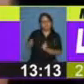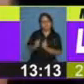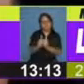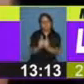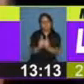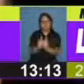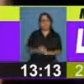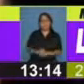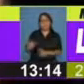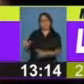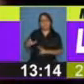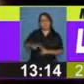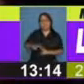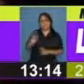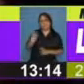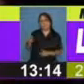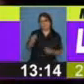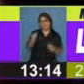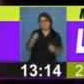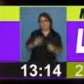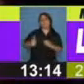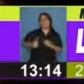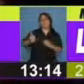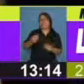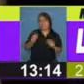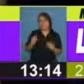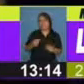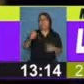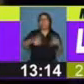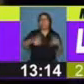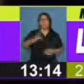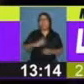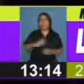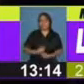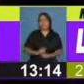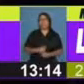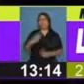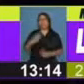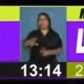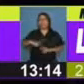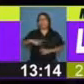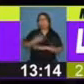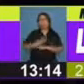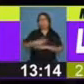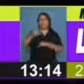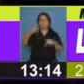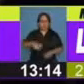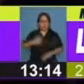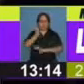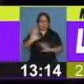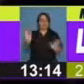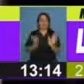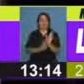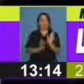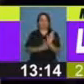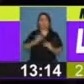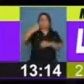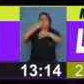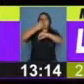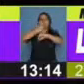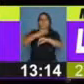Nos decían que no íbamos a pasar el piso, nos decían que era un voto bronca, nos decían que salíamos cuarto, y bueno, hoy estamos peleando el primer lugar. ¿Pasó en toda la provincia lo